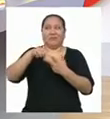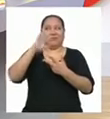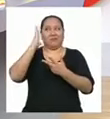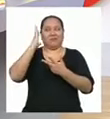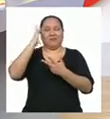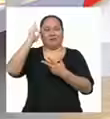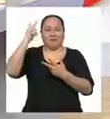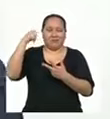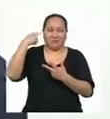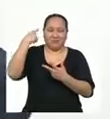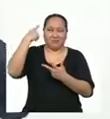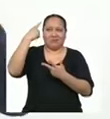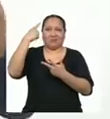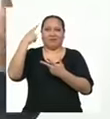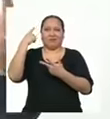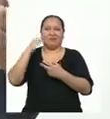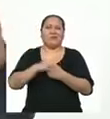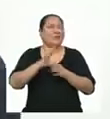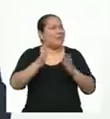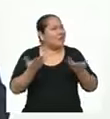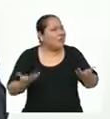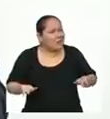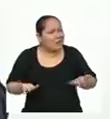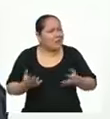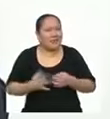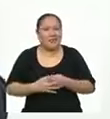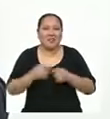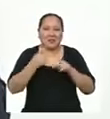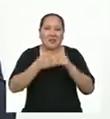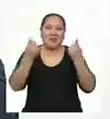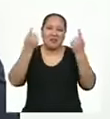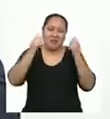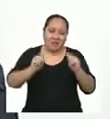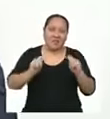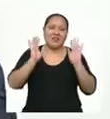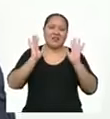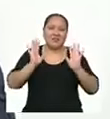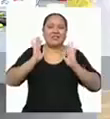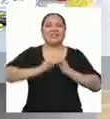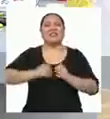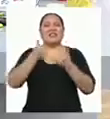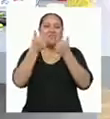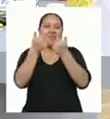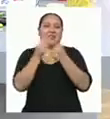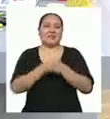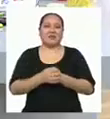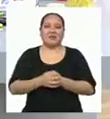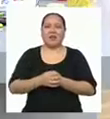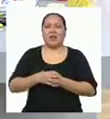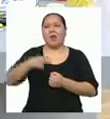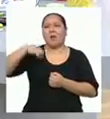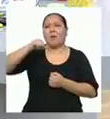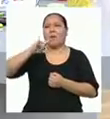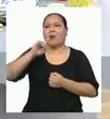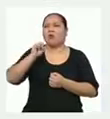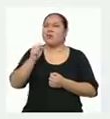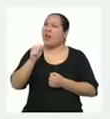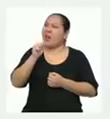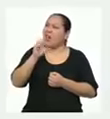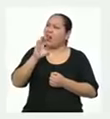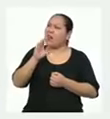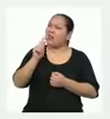he quedado un poco mareada. ¡Qué exagerada! Pero una pausa activa nunca nos viene mal. ¿Cómo una pausa va a ser